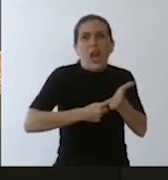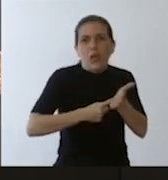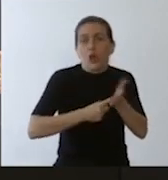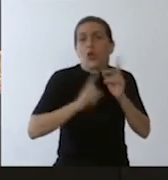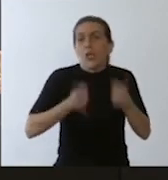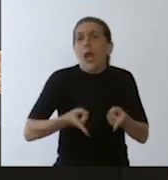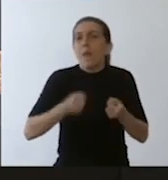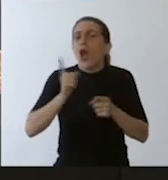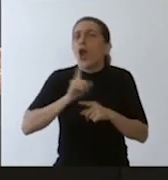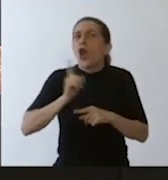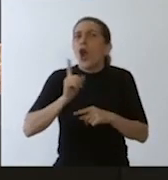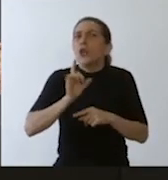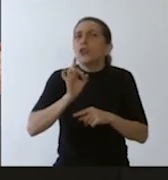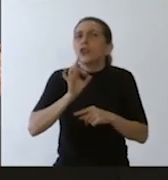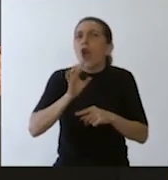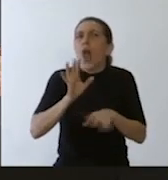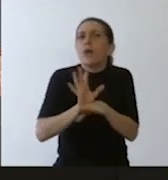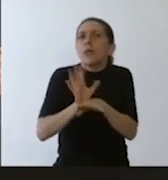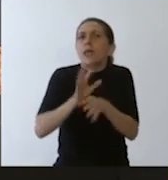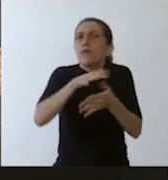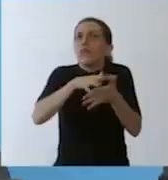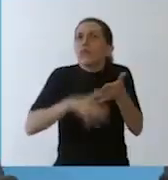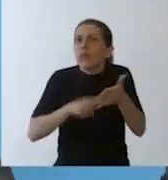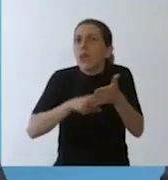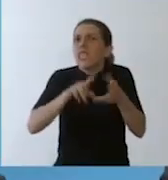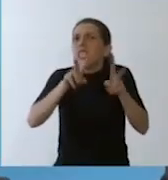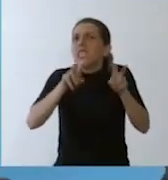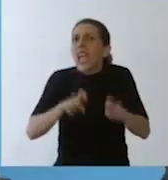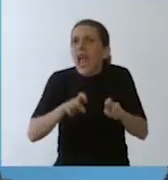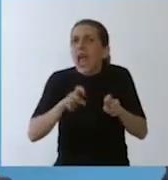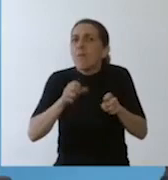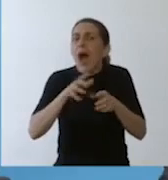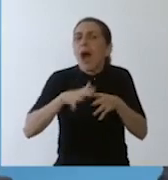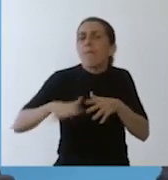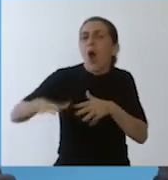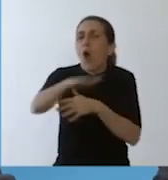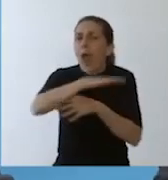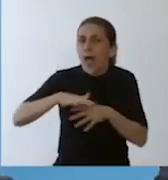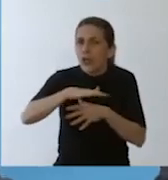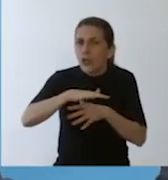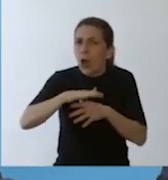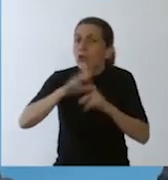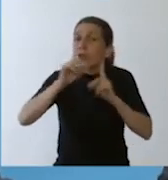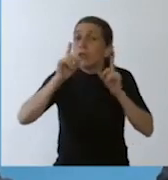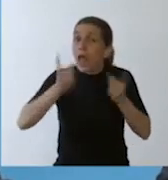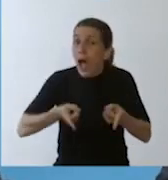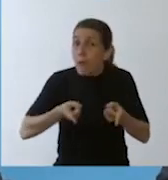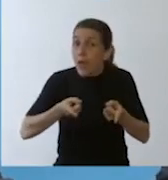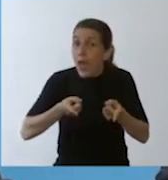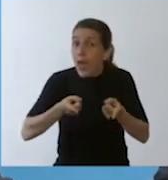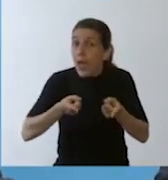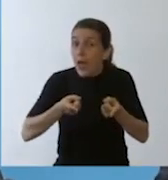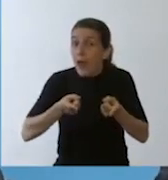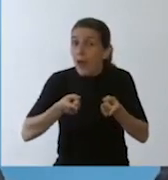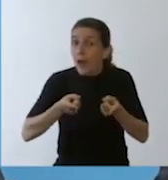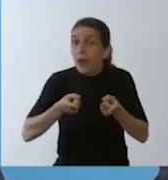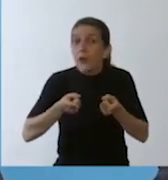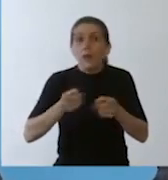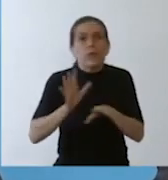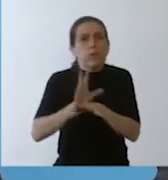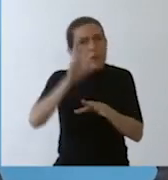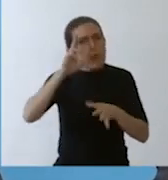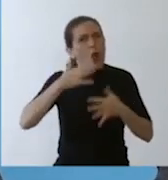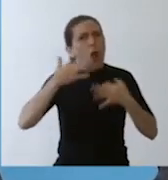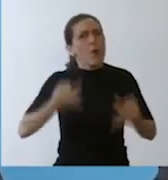solo es cuestión de un conocimiento distribuido en la población, sino también de un compromiso